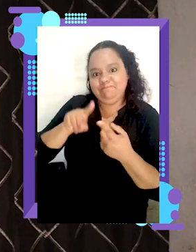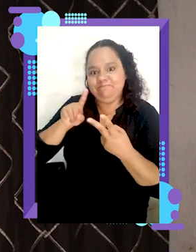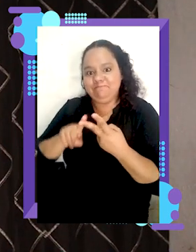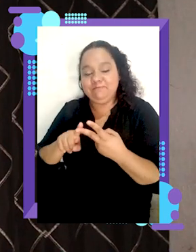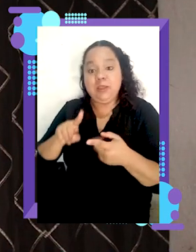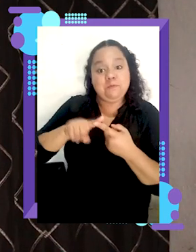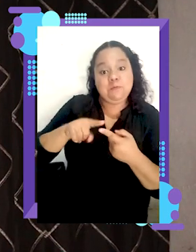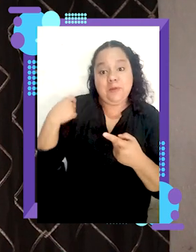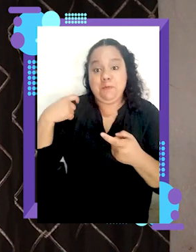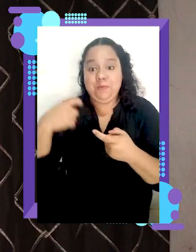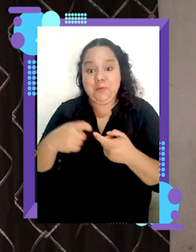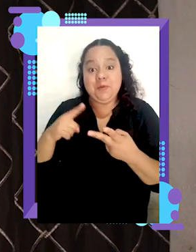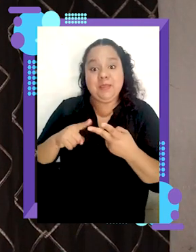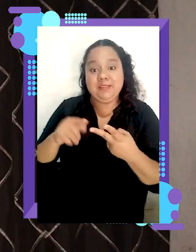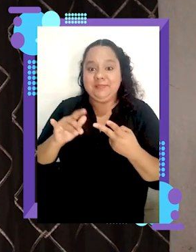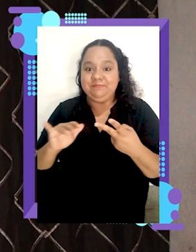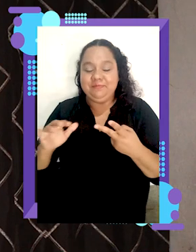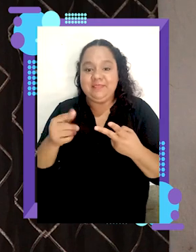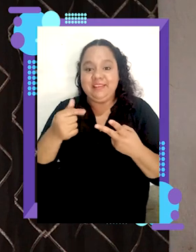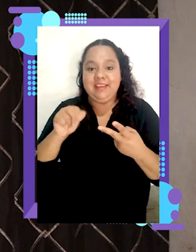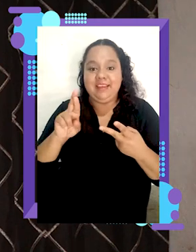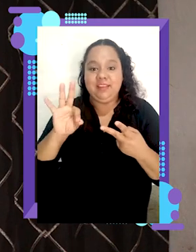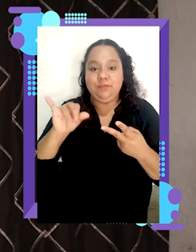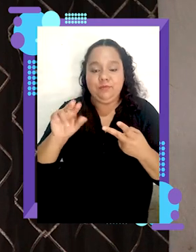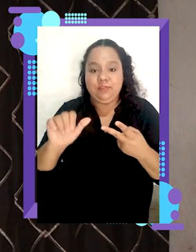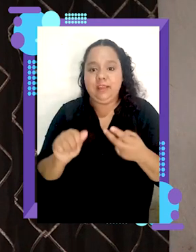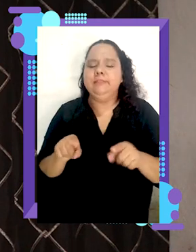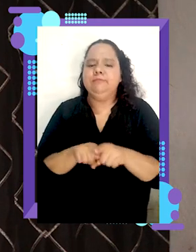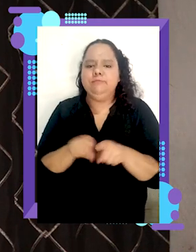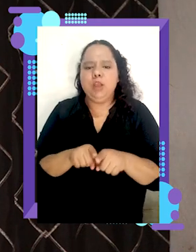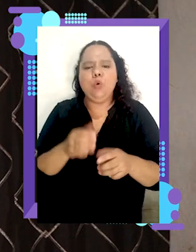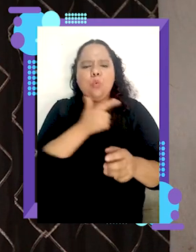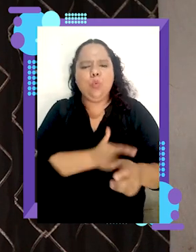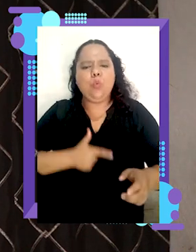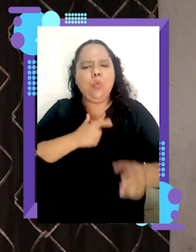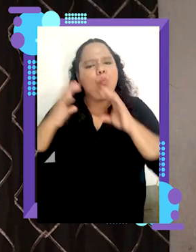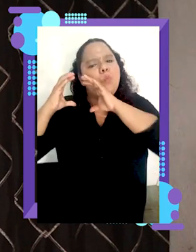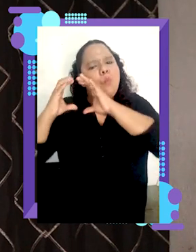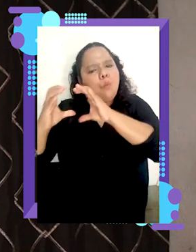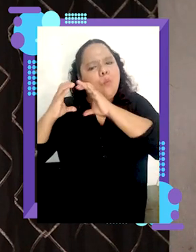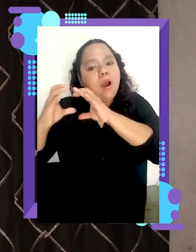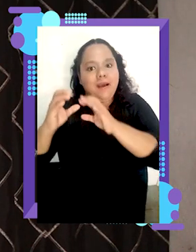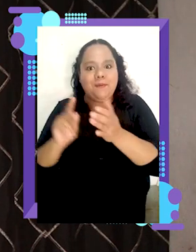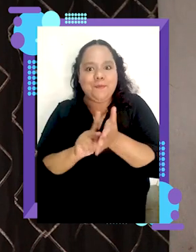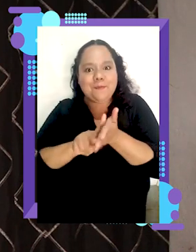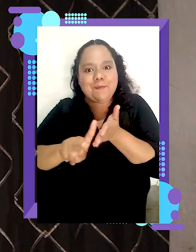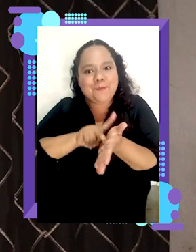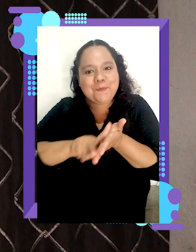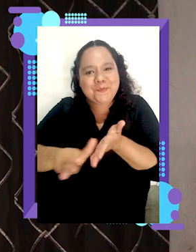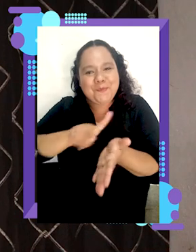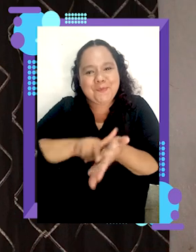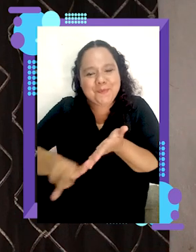español. La agricultura es parte de ellos. También les gusta consumir bastante coco, siembran cosechas de